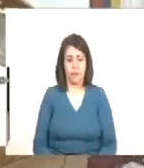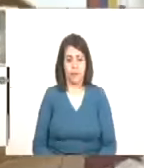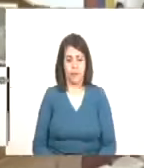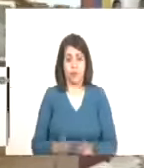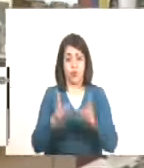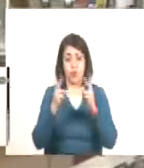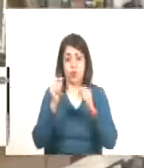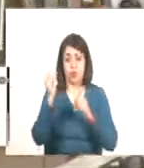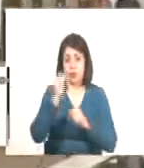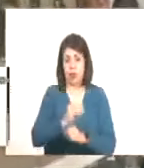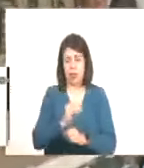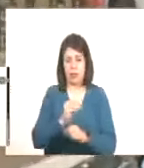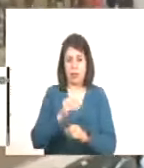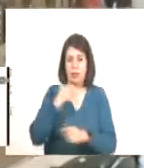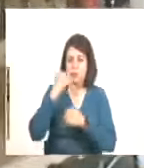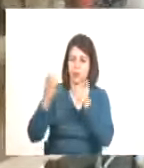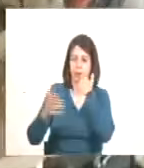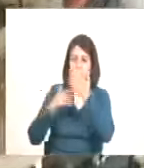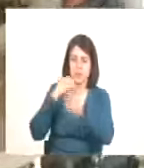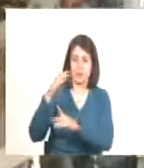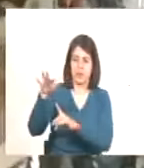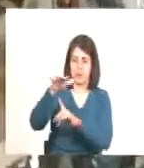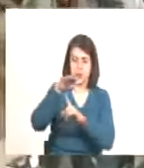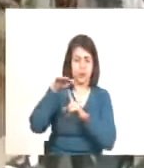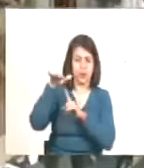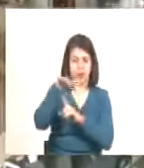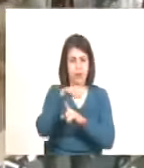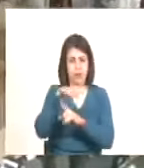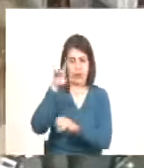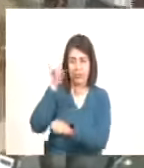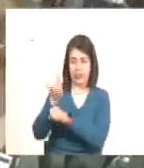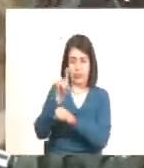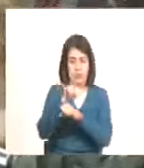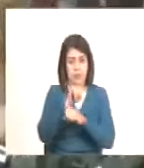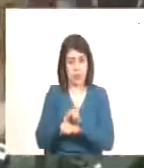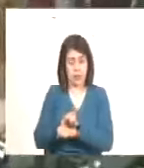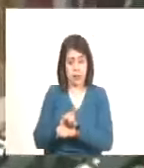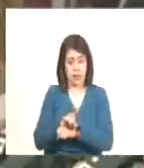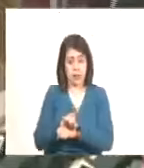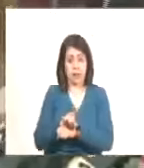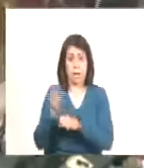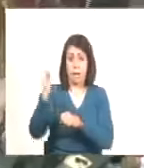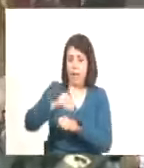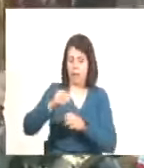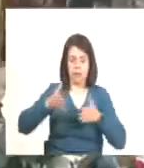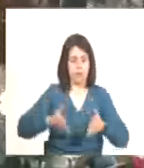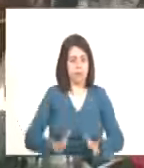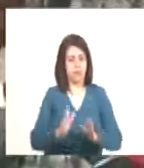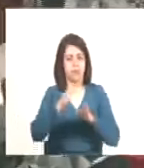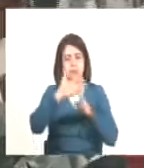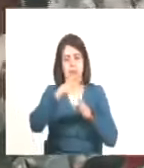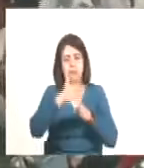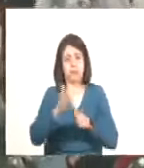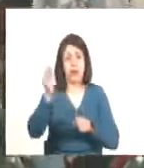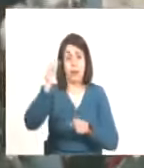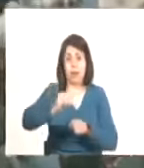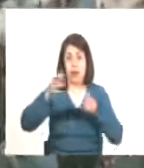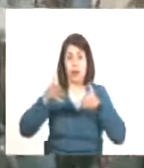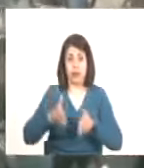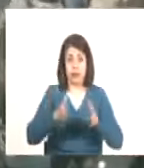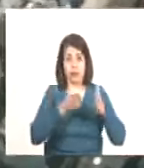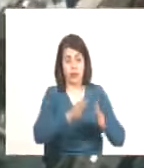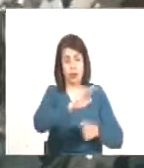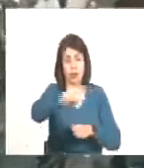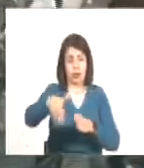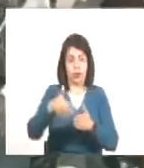¿Cuánto más lo insultan, lo manipulan, lo traicionan, más nace? Él es el más nacedor de